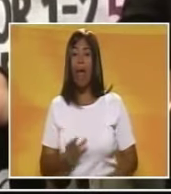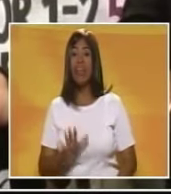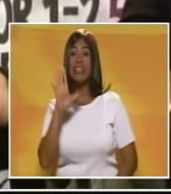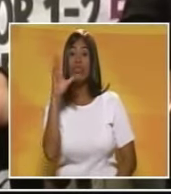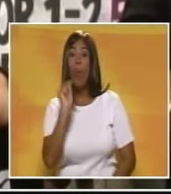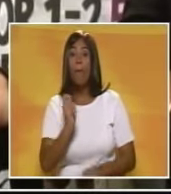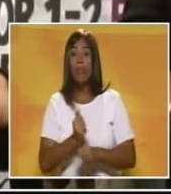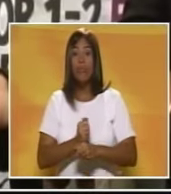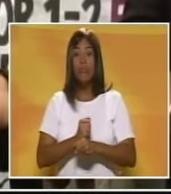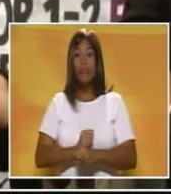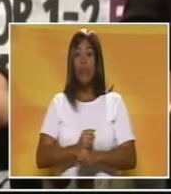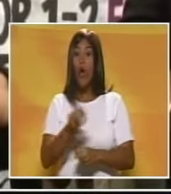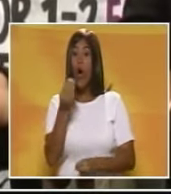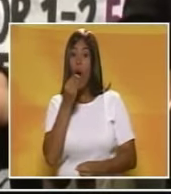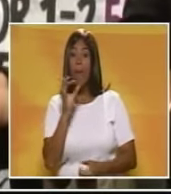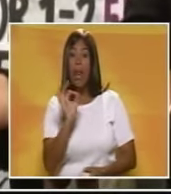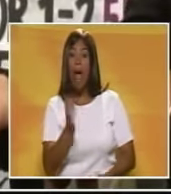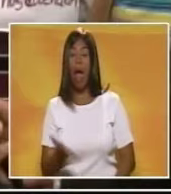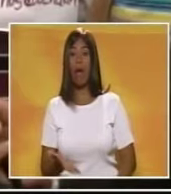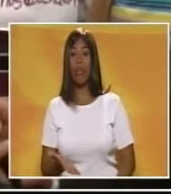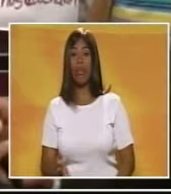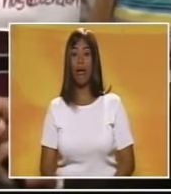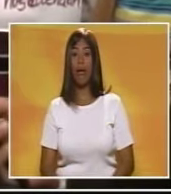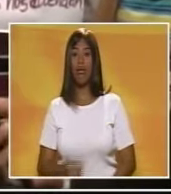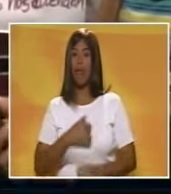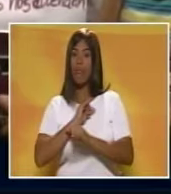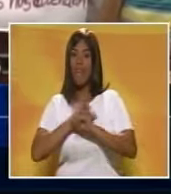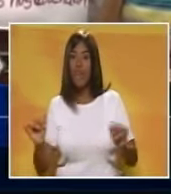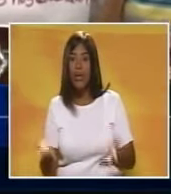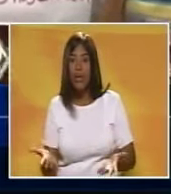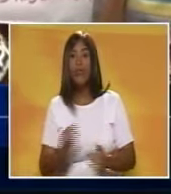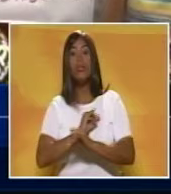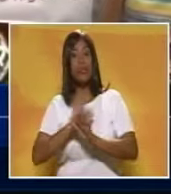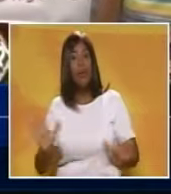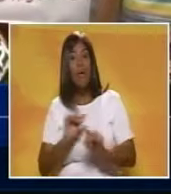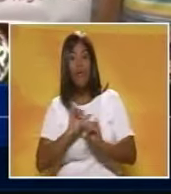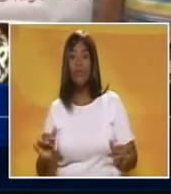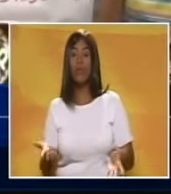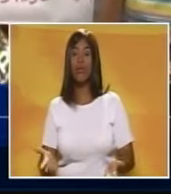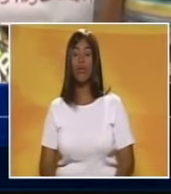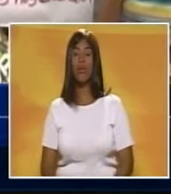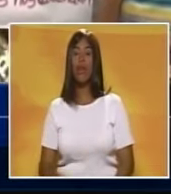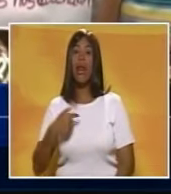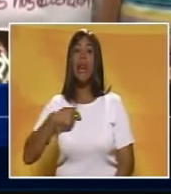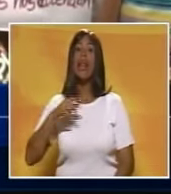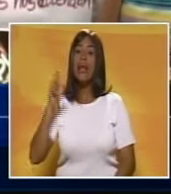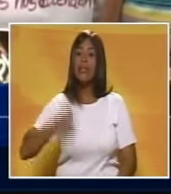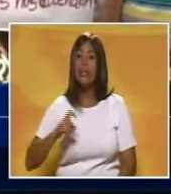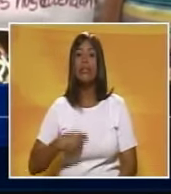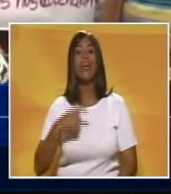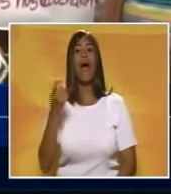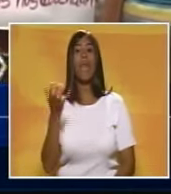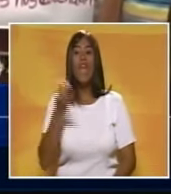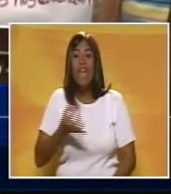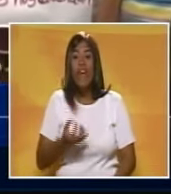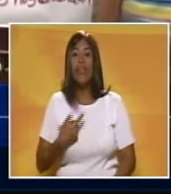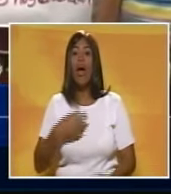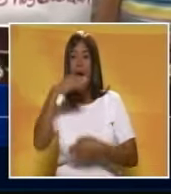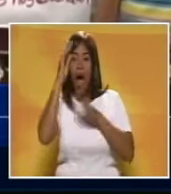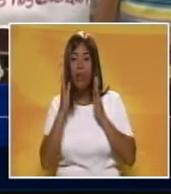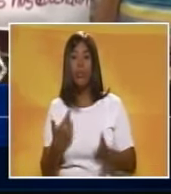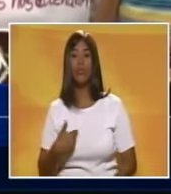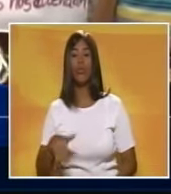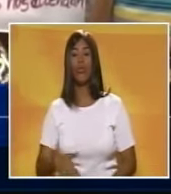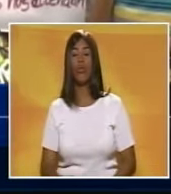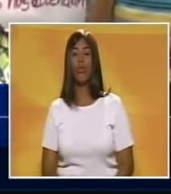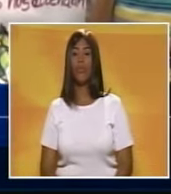5 meses sin comida, 5 meses. Basta, ya basta. Y necesitamos en realidad que seamos atendidos.